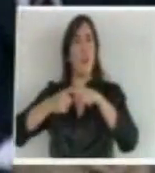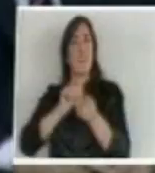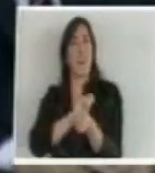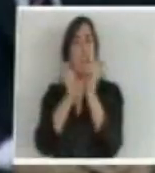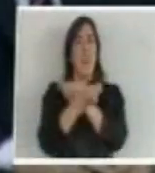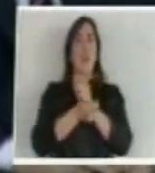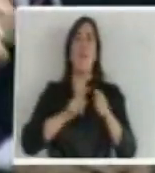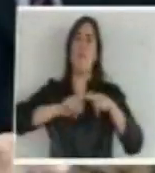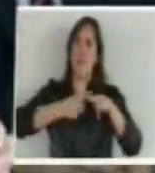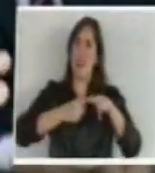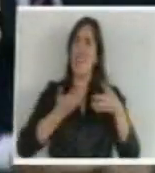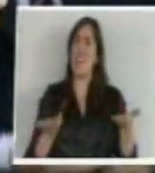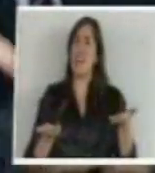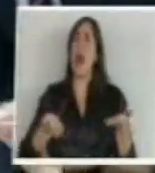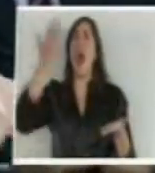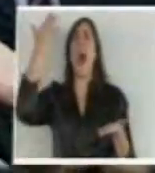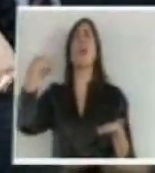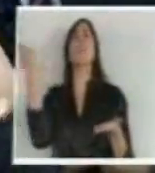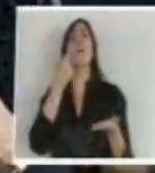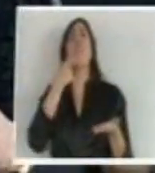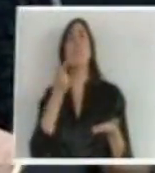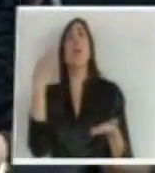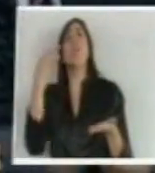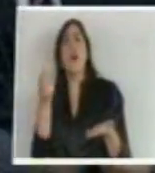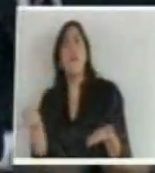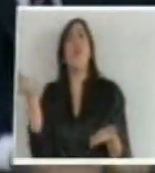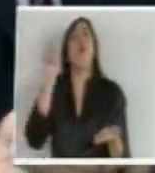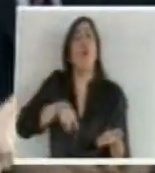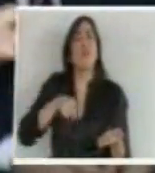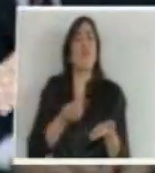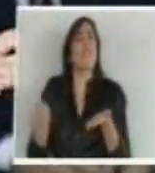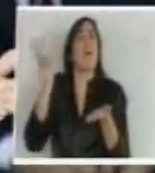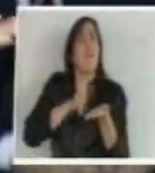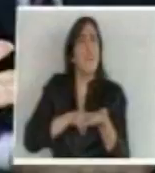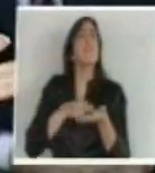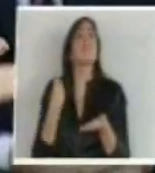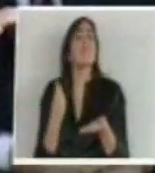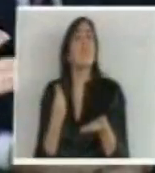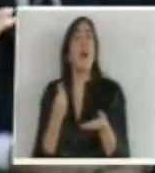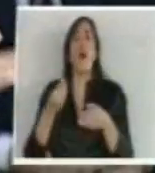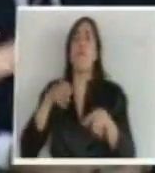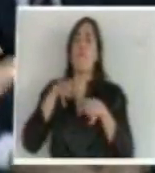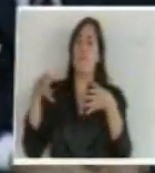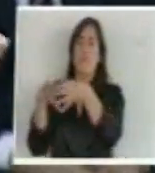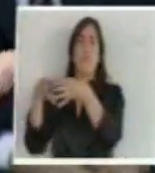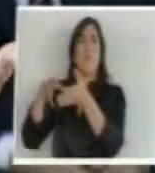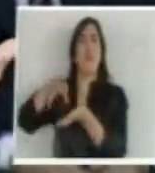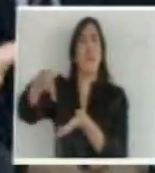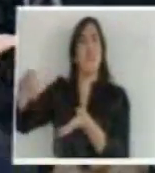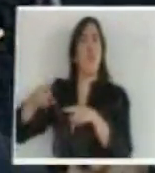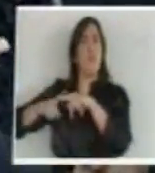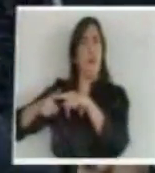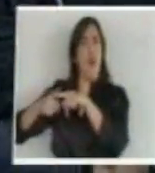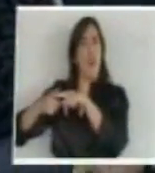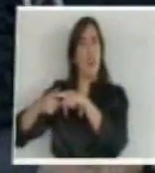política, porque decíamos que teníamos que volver a poner a los partidos políticos por sobre las corporaciones